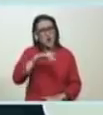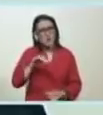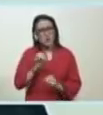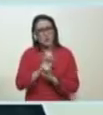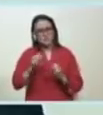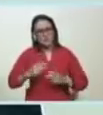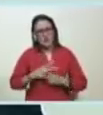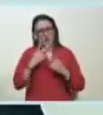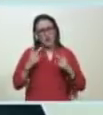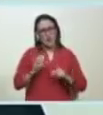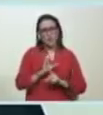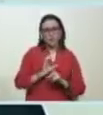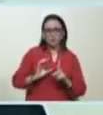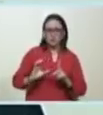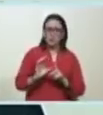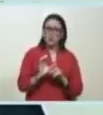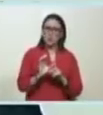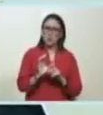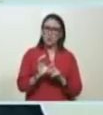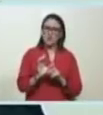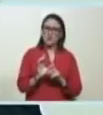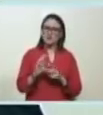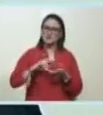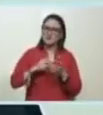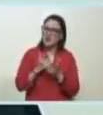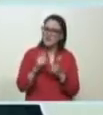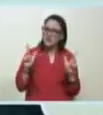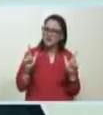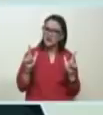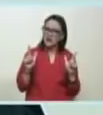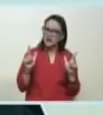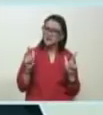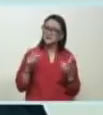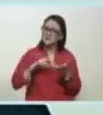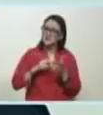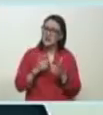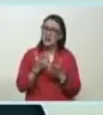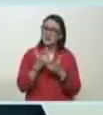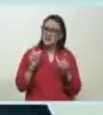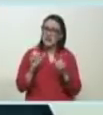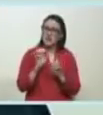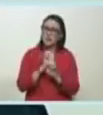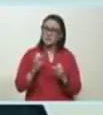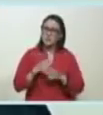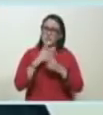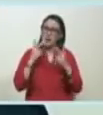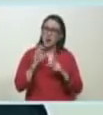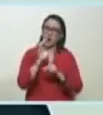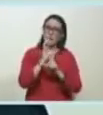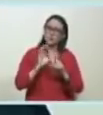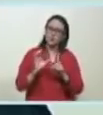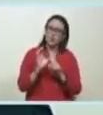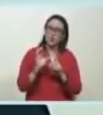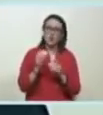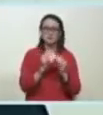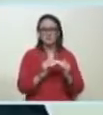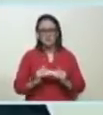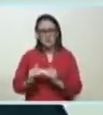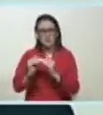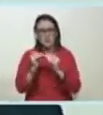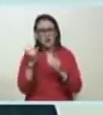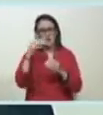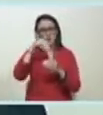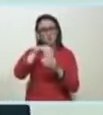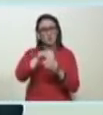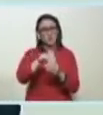con valores, con cultura. Cuando hablamos de libertad con educación, valores, cultura, igualdad,